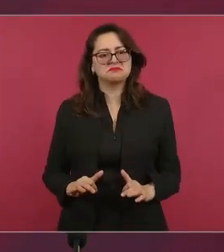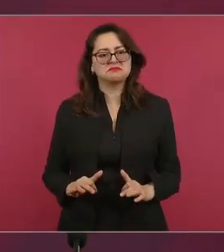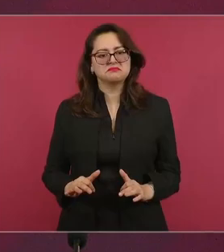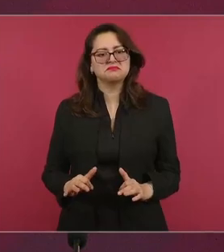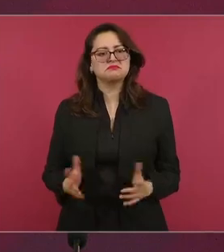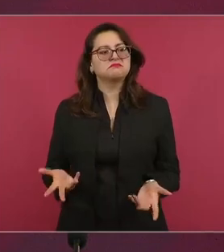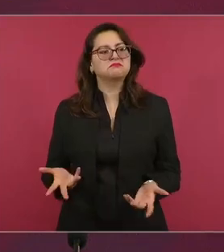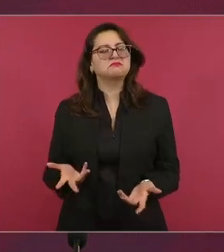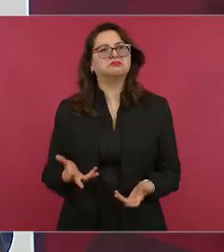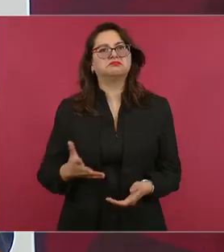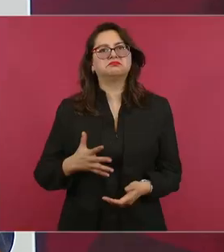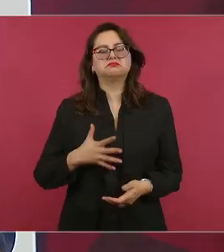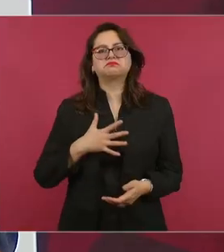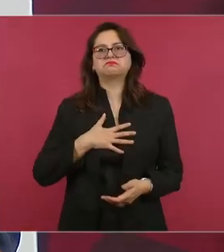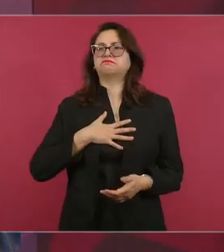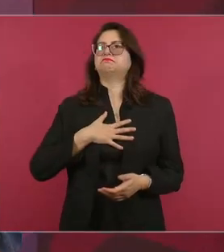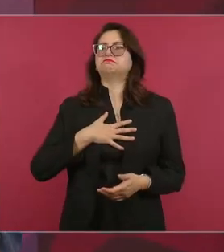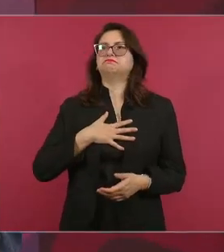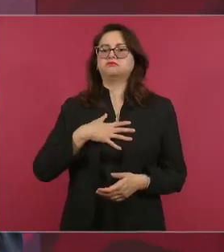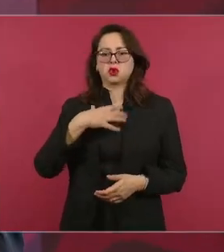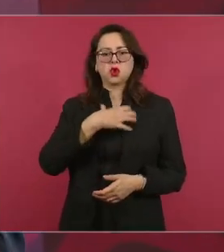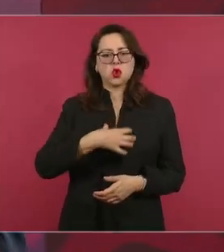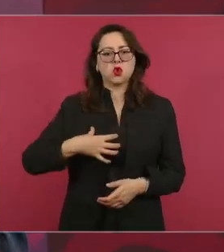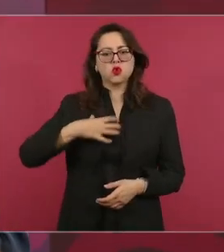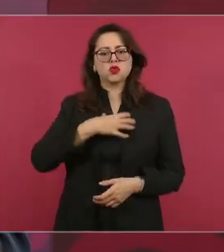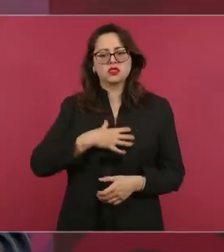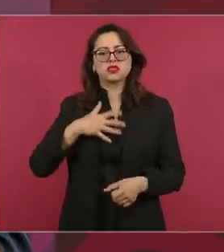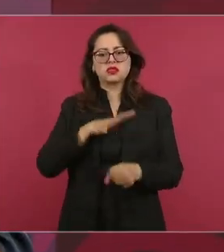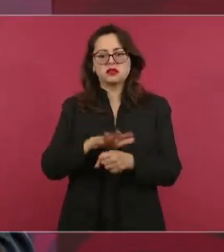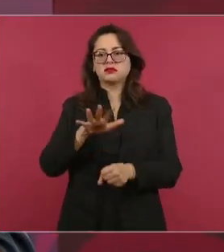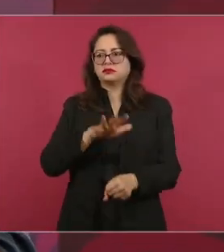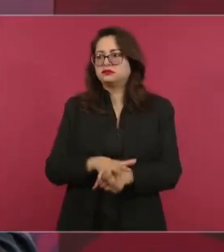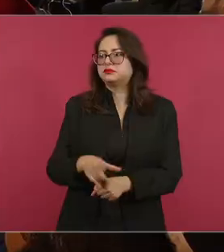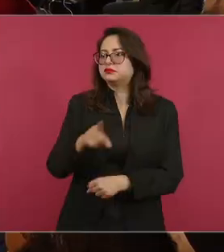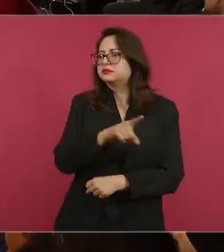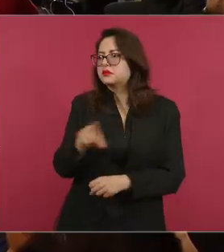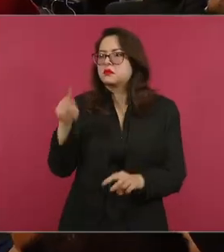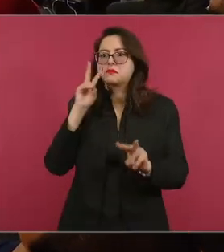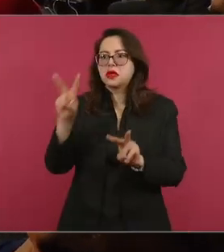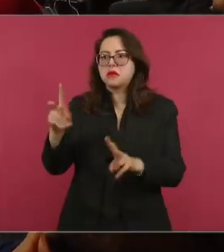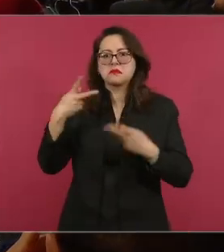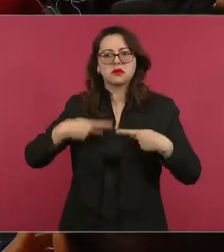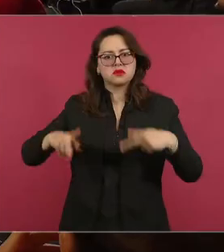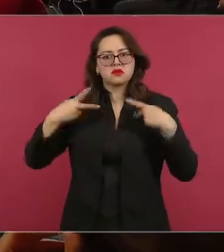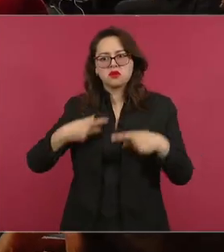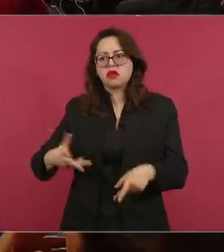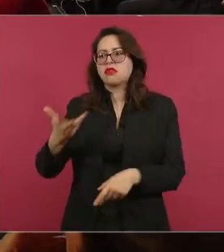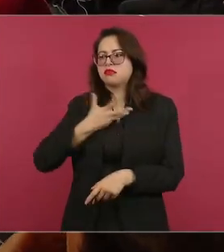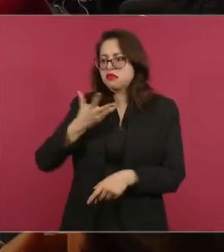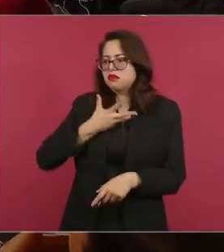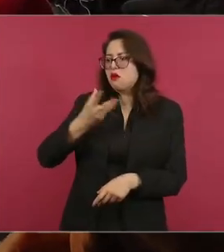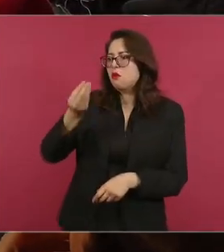de satisfacción, el que la gente tenga comida, no le falte agua,